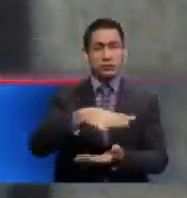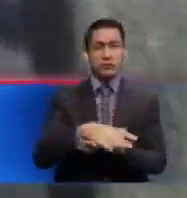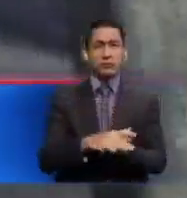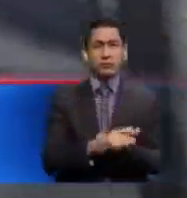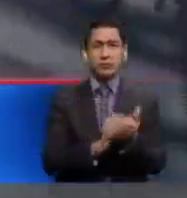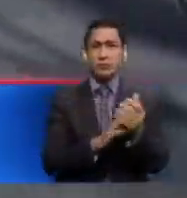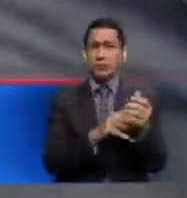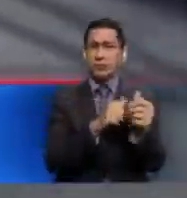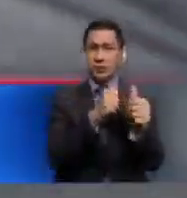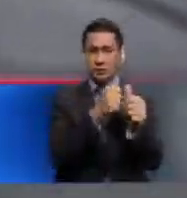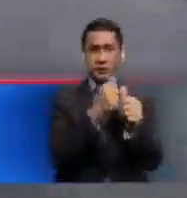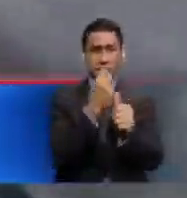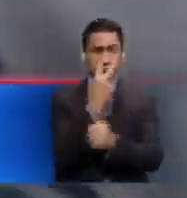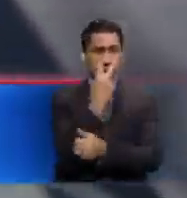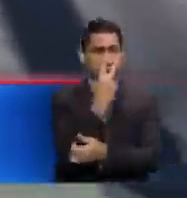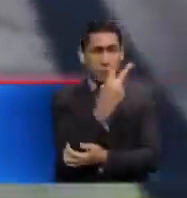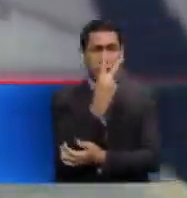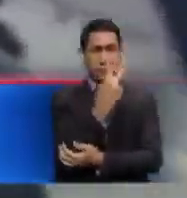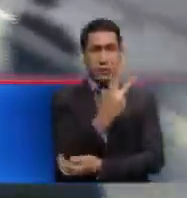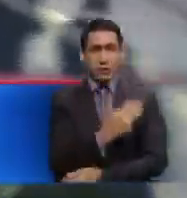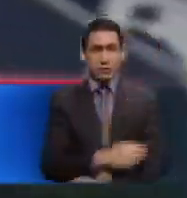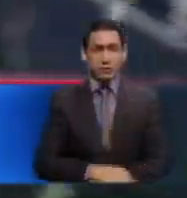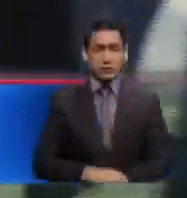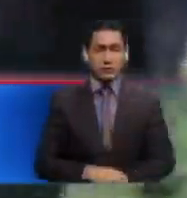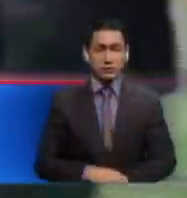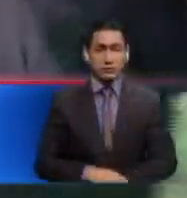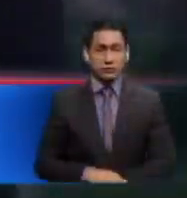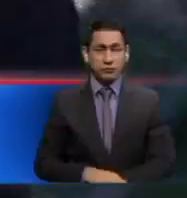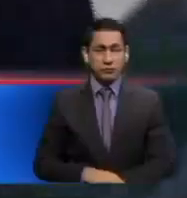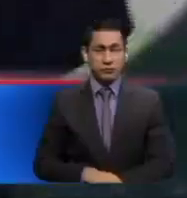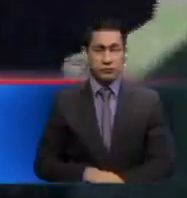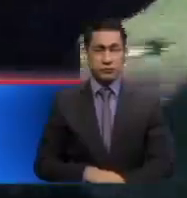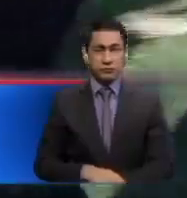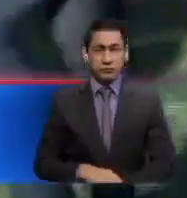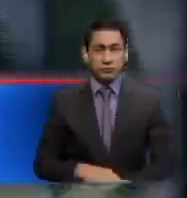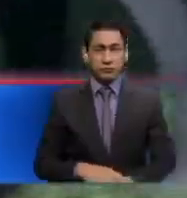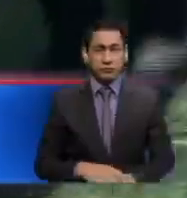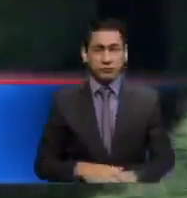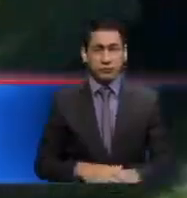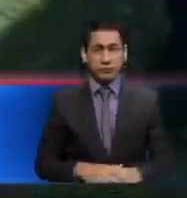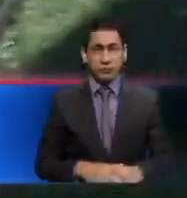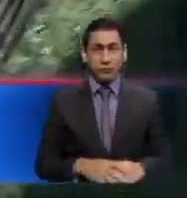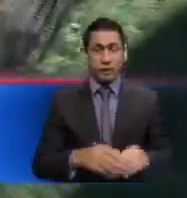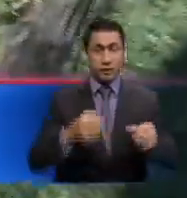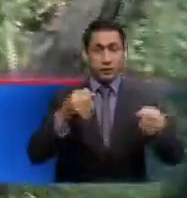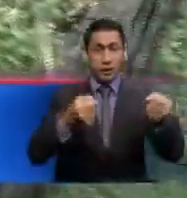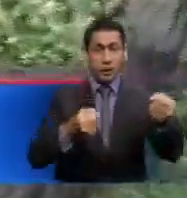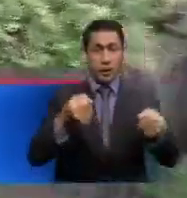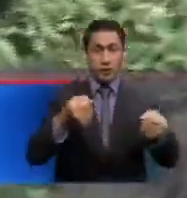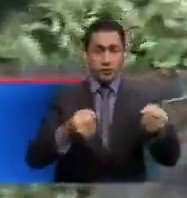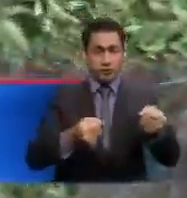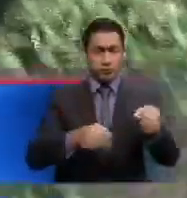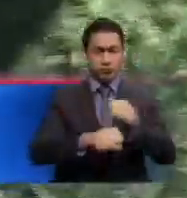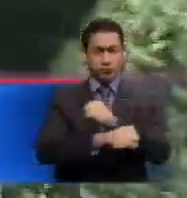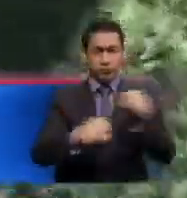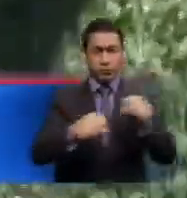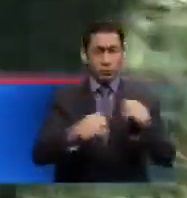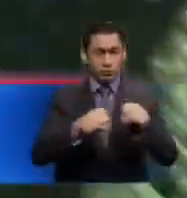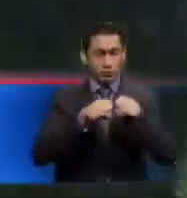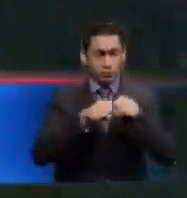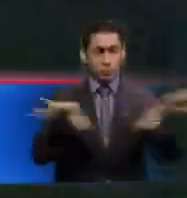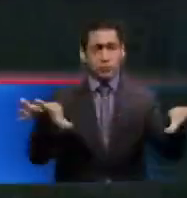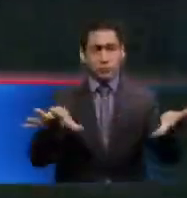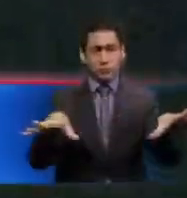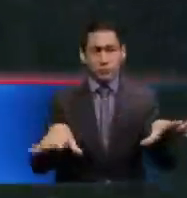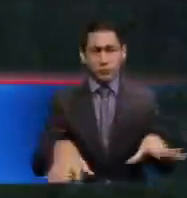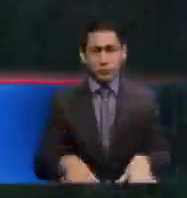varios metros, venga por acá, estamos a varios metros y se puede apreciar los restos del vehículo que fue detonado, es una